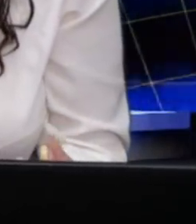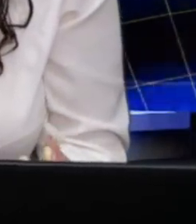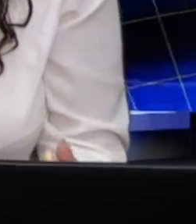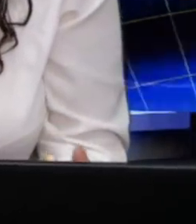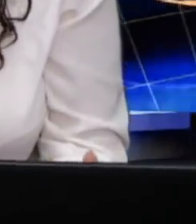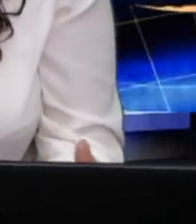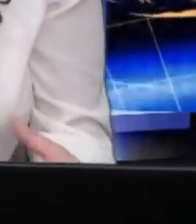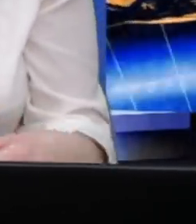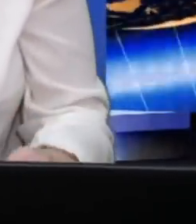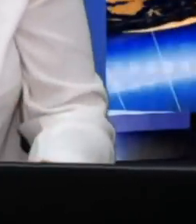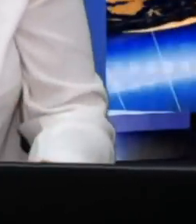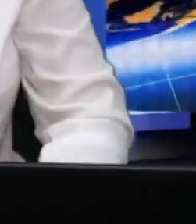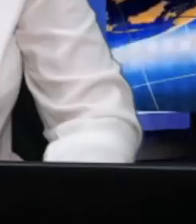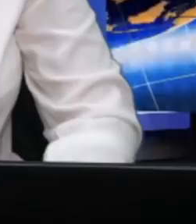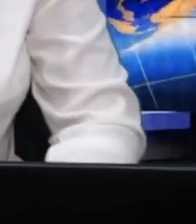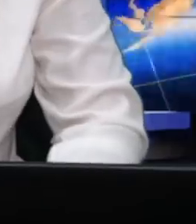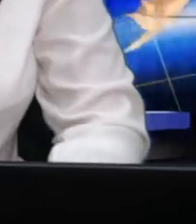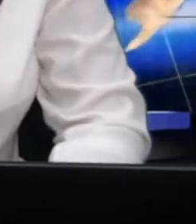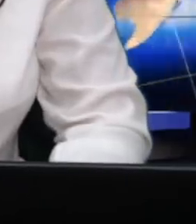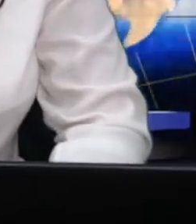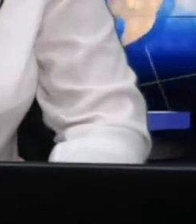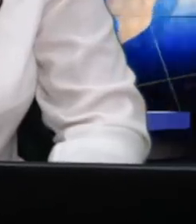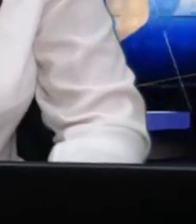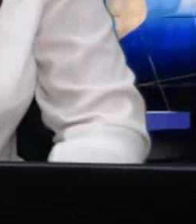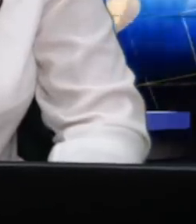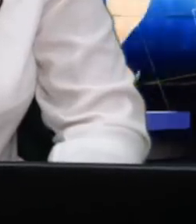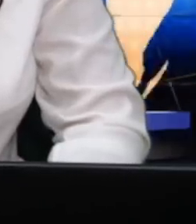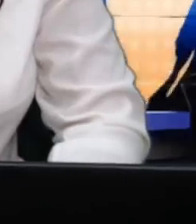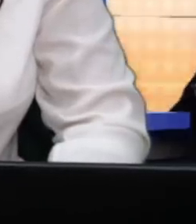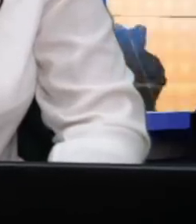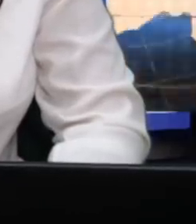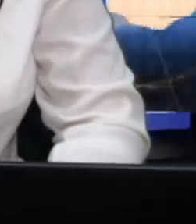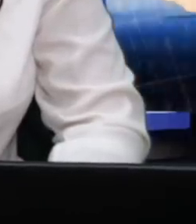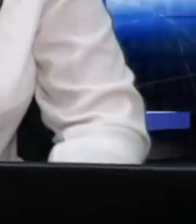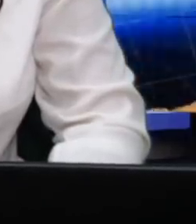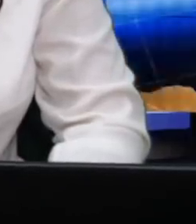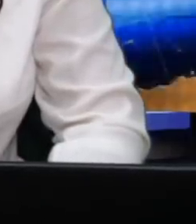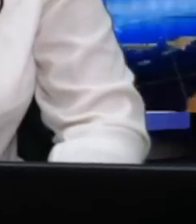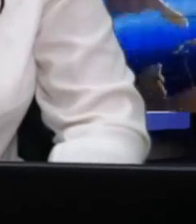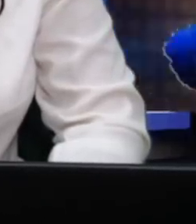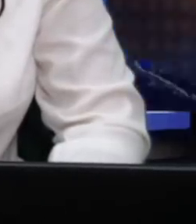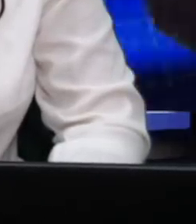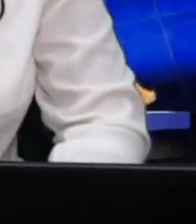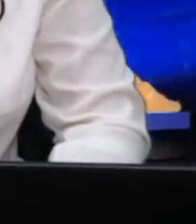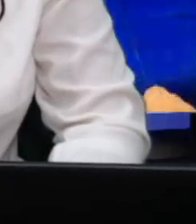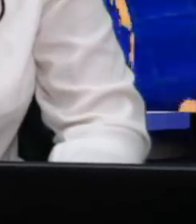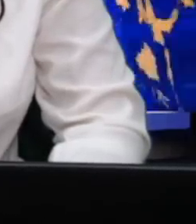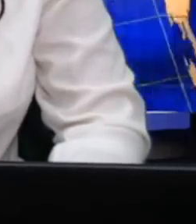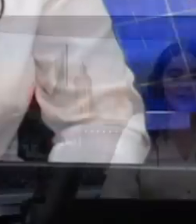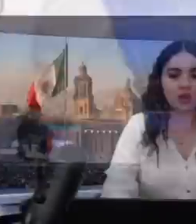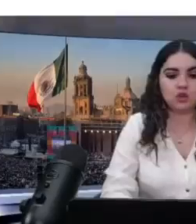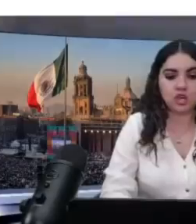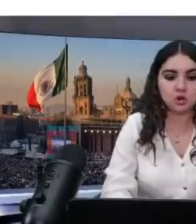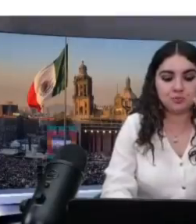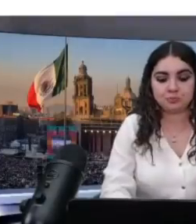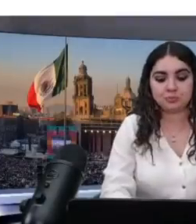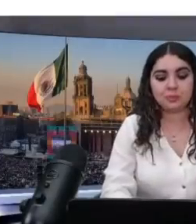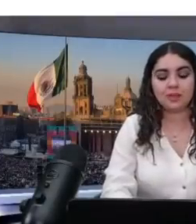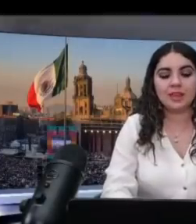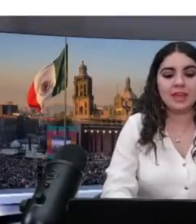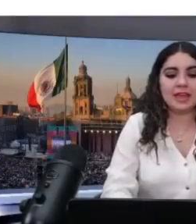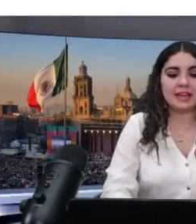atender, de erradicar esta situación. Y es que si bien estamos llegando en temporadas de lluvias, y el mismo subsecretario